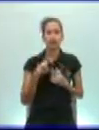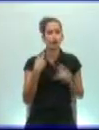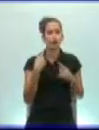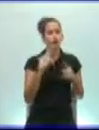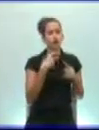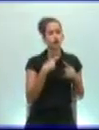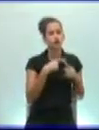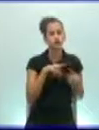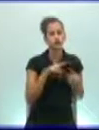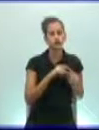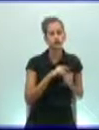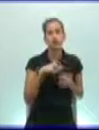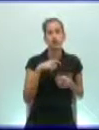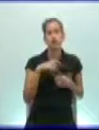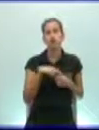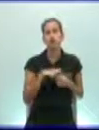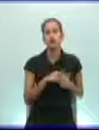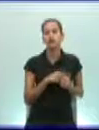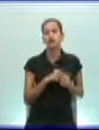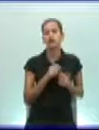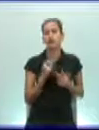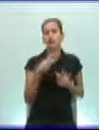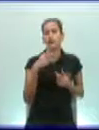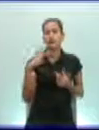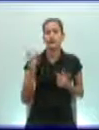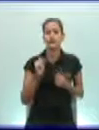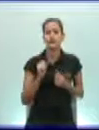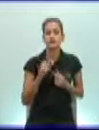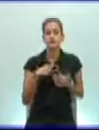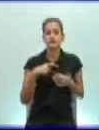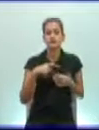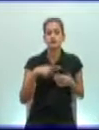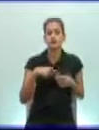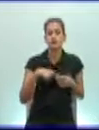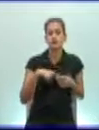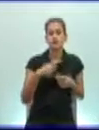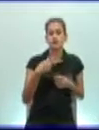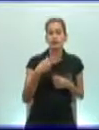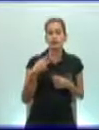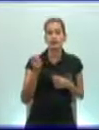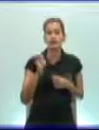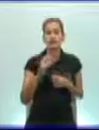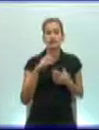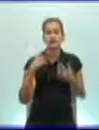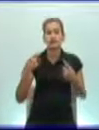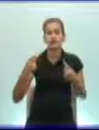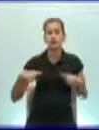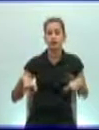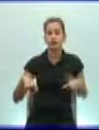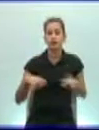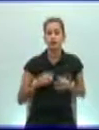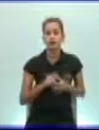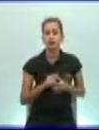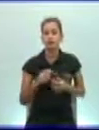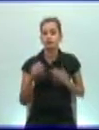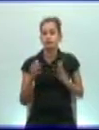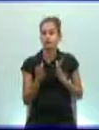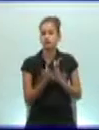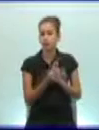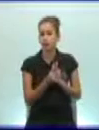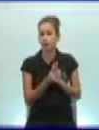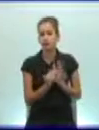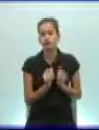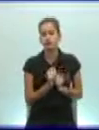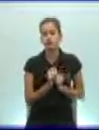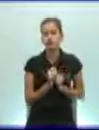sujeto y escapó el núcleo del predicado. Recordamos que el núcleo del sujeto es el sustantivo y que el